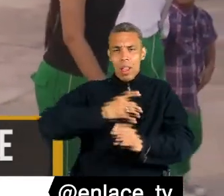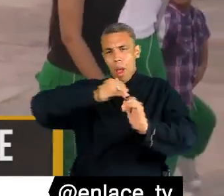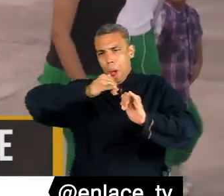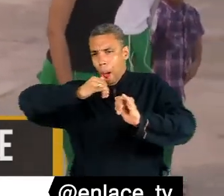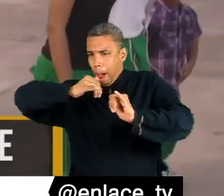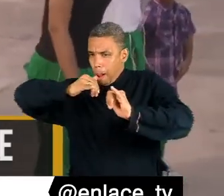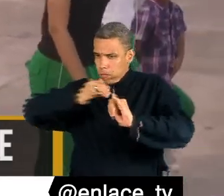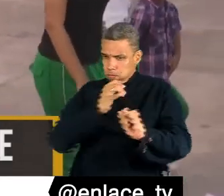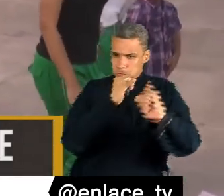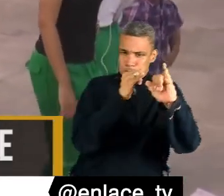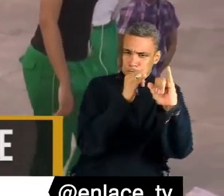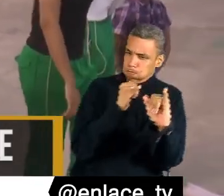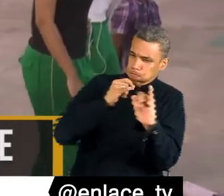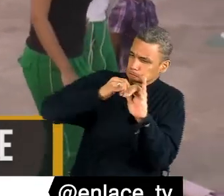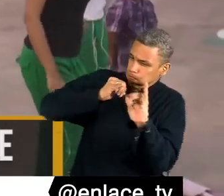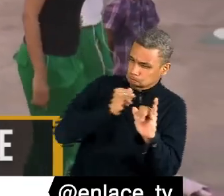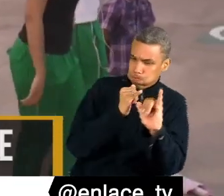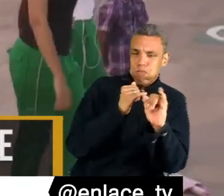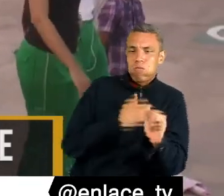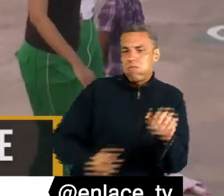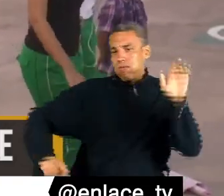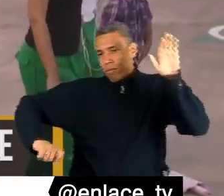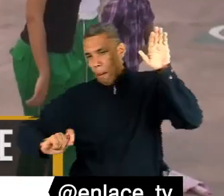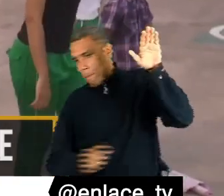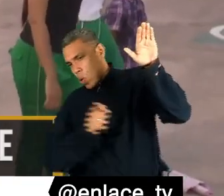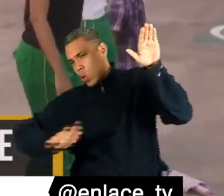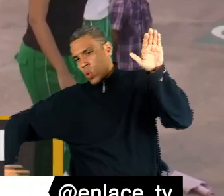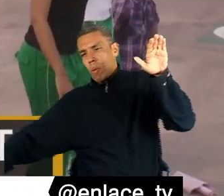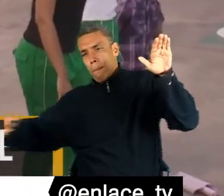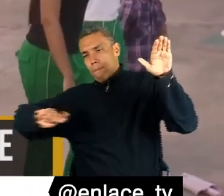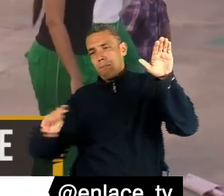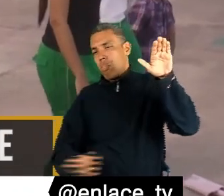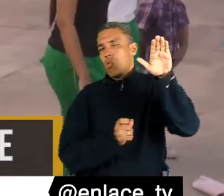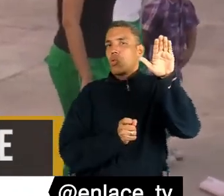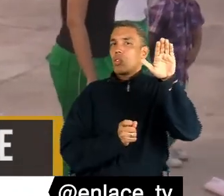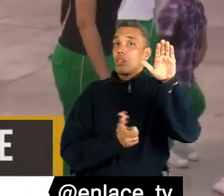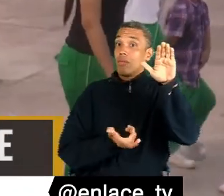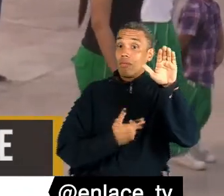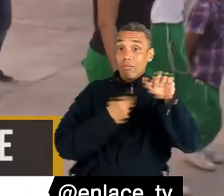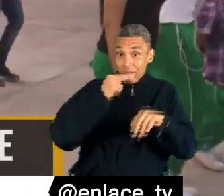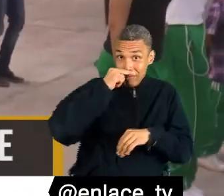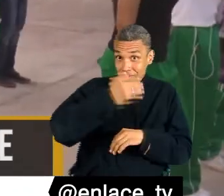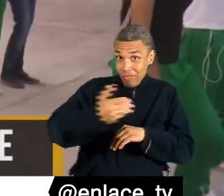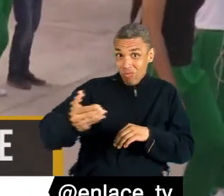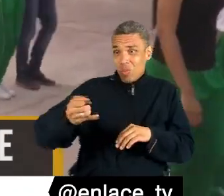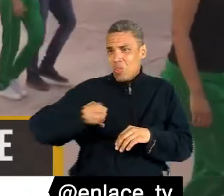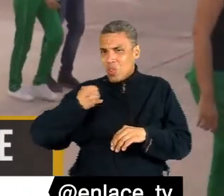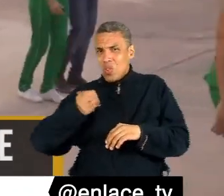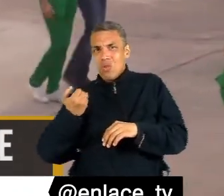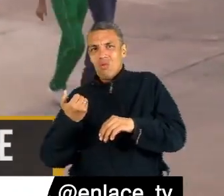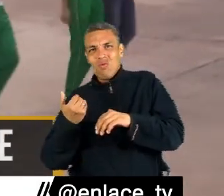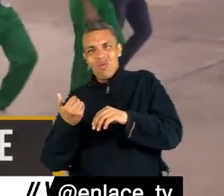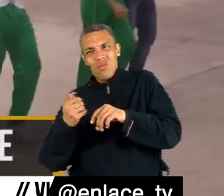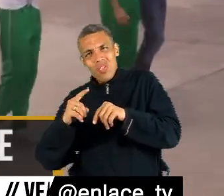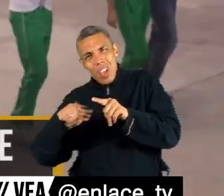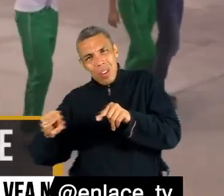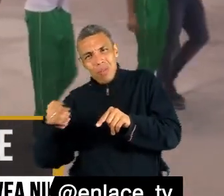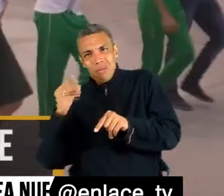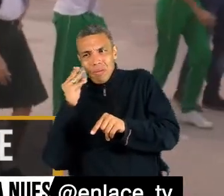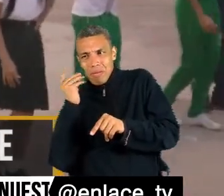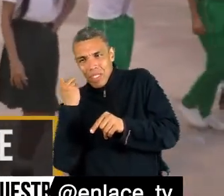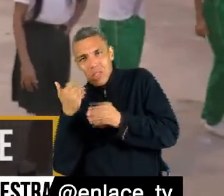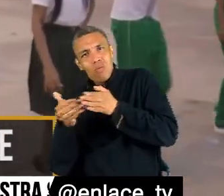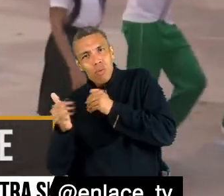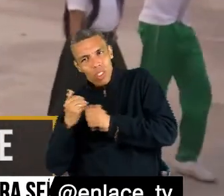repertorio. Estamos trabajando con jóvenes como Escuela de Semillero y el escuadrón de nuestra institución. Pues como banda nos estamos preparando